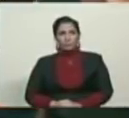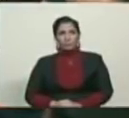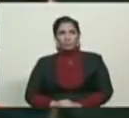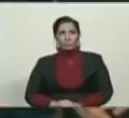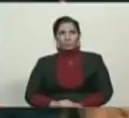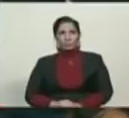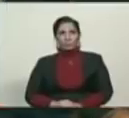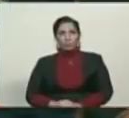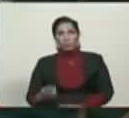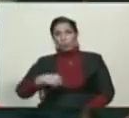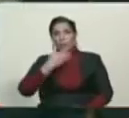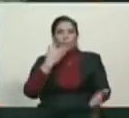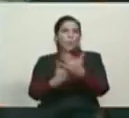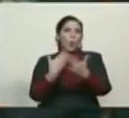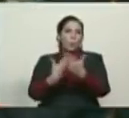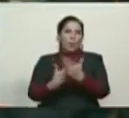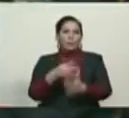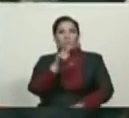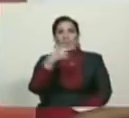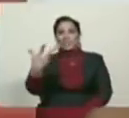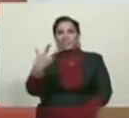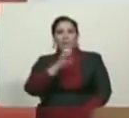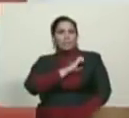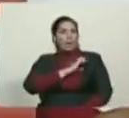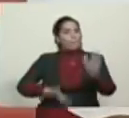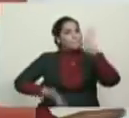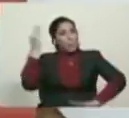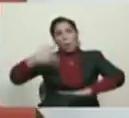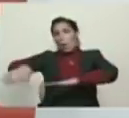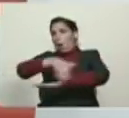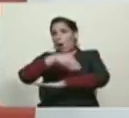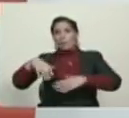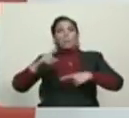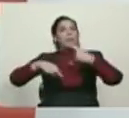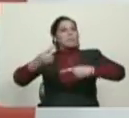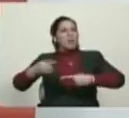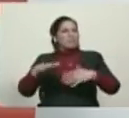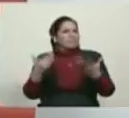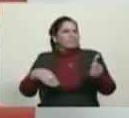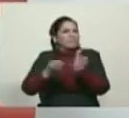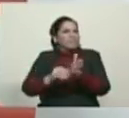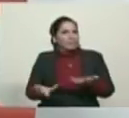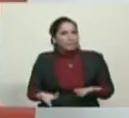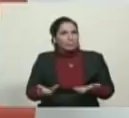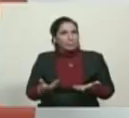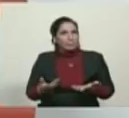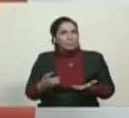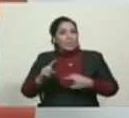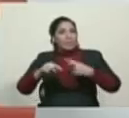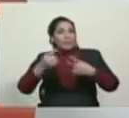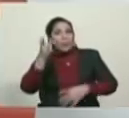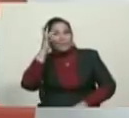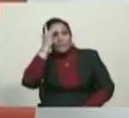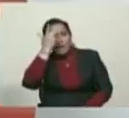Y nuestra propuesta para el 23, calle. Ajá, pero y después viene, ¿sabe qué viene después? febrero.